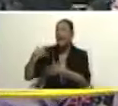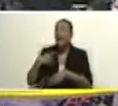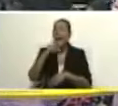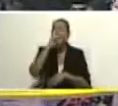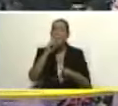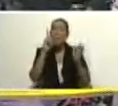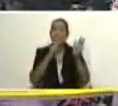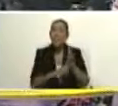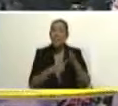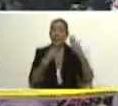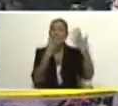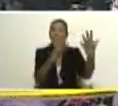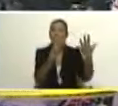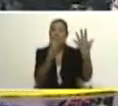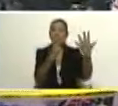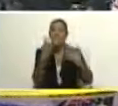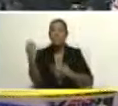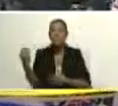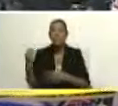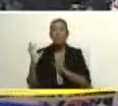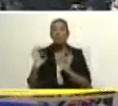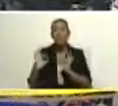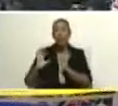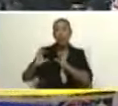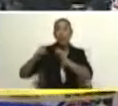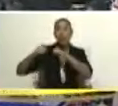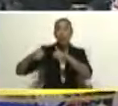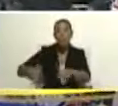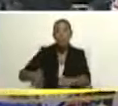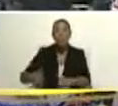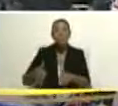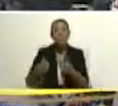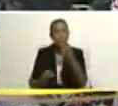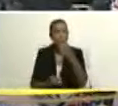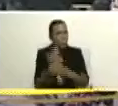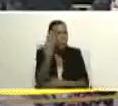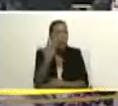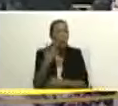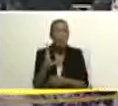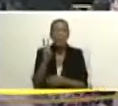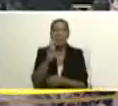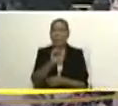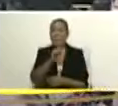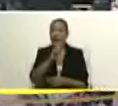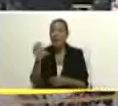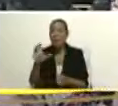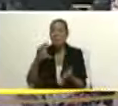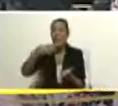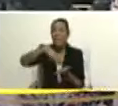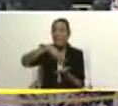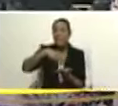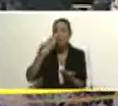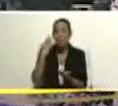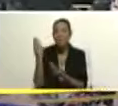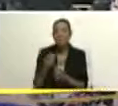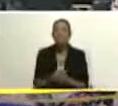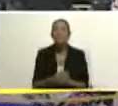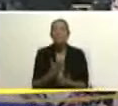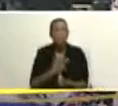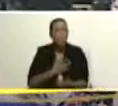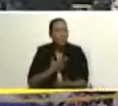60 fue la que dio pues como el epicentro educativo de Valles del Tuy. Yo me siento